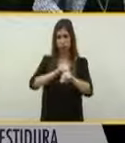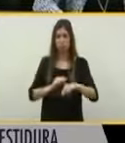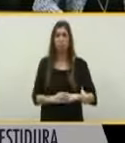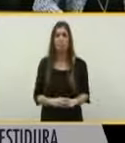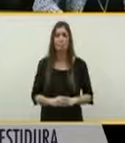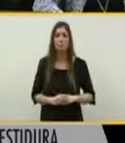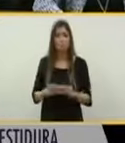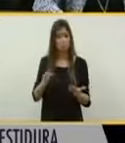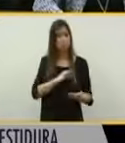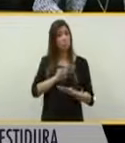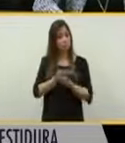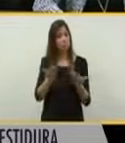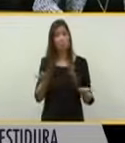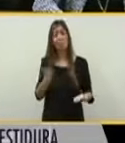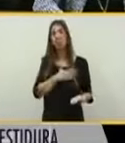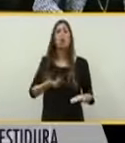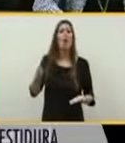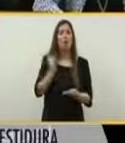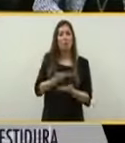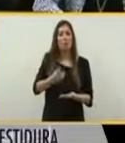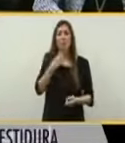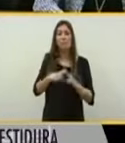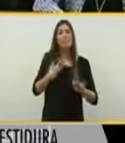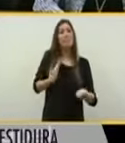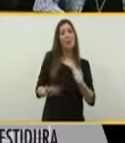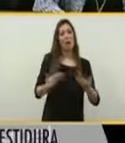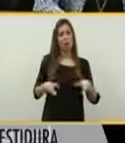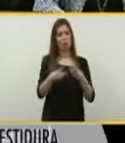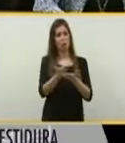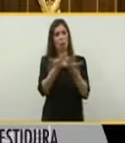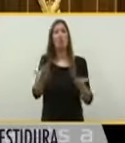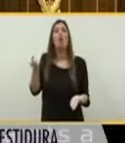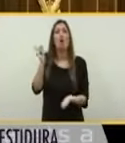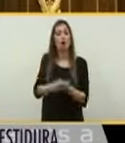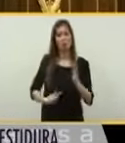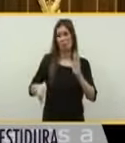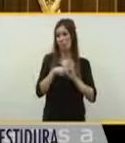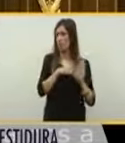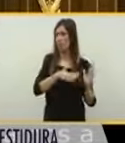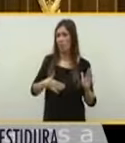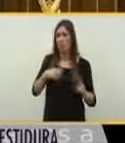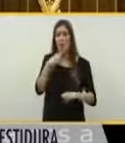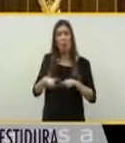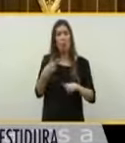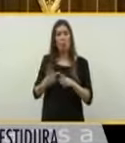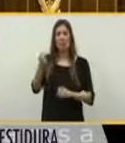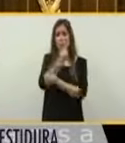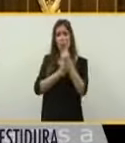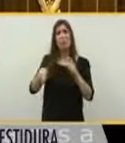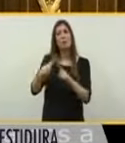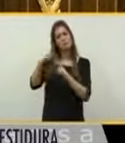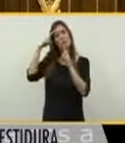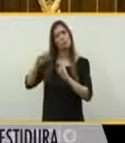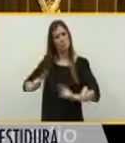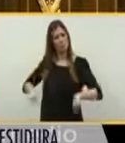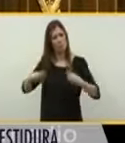papel protagonista del diálogo social. Vamos a impulsar una política económica medioambientalmente sostenible, fundamentada